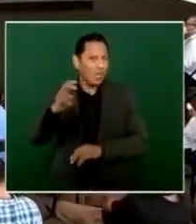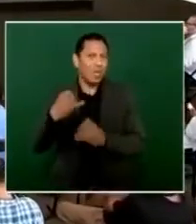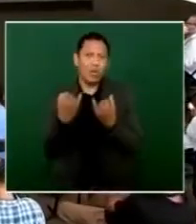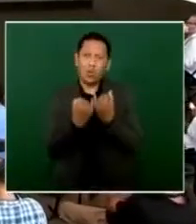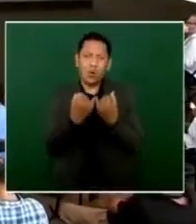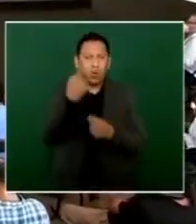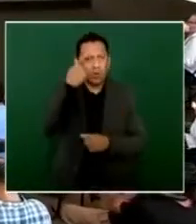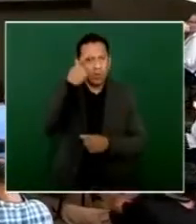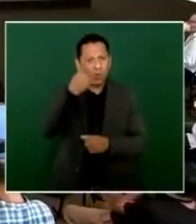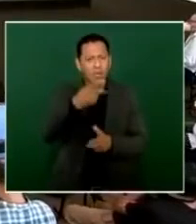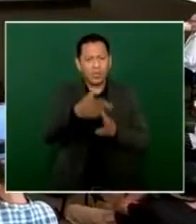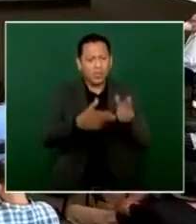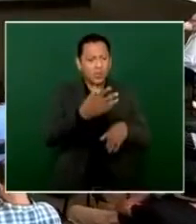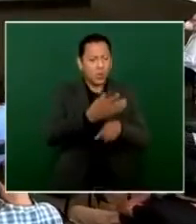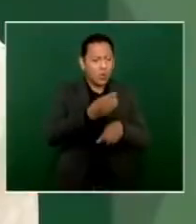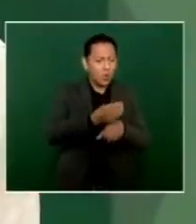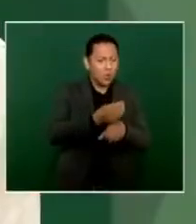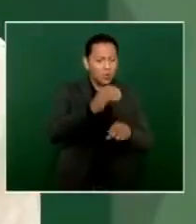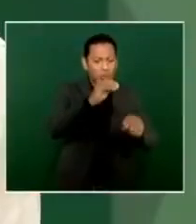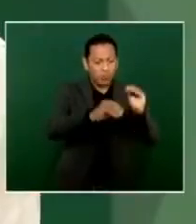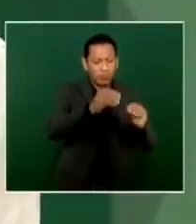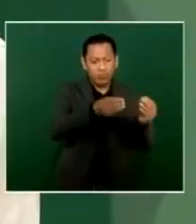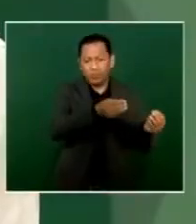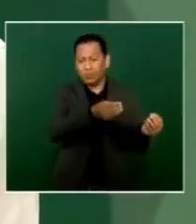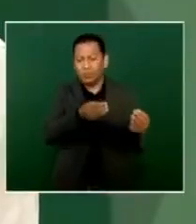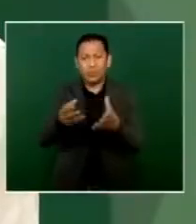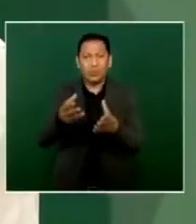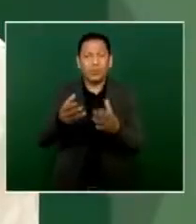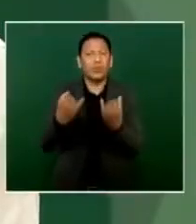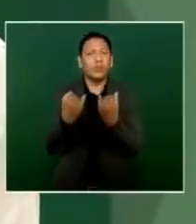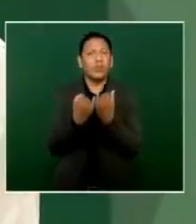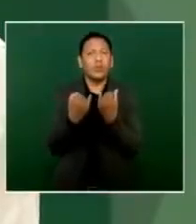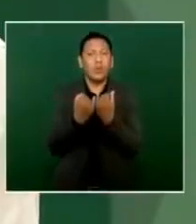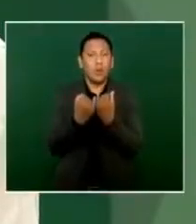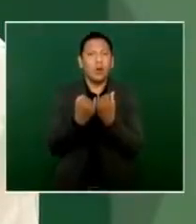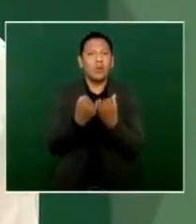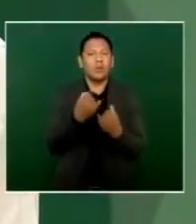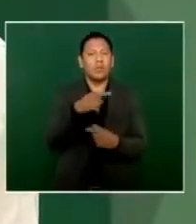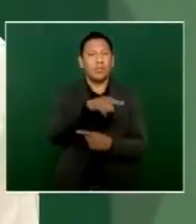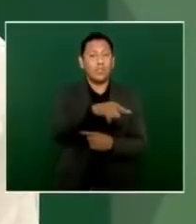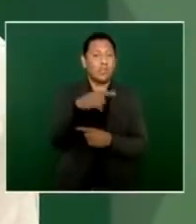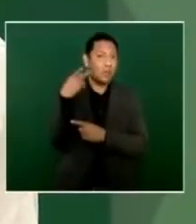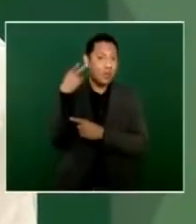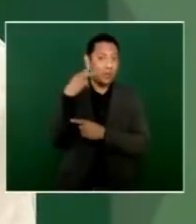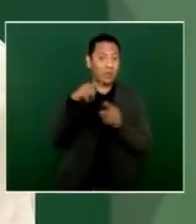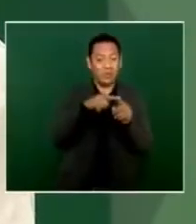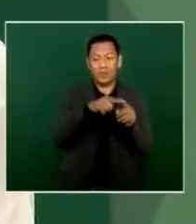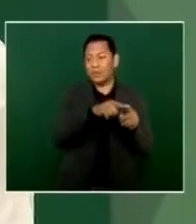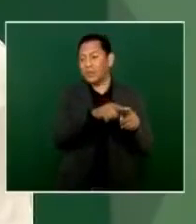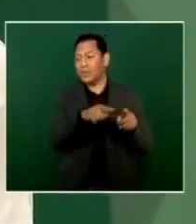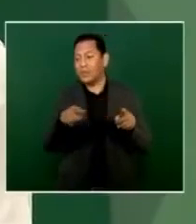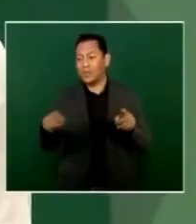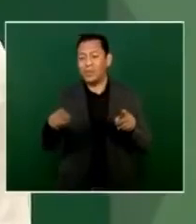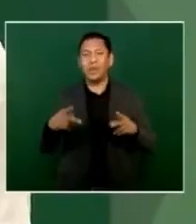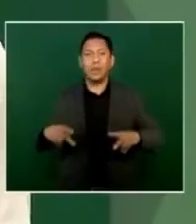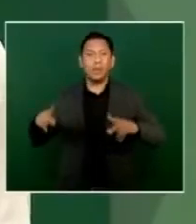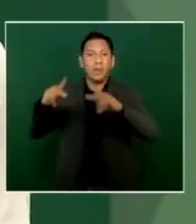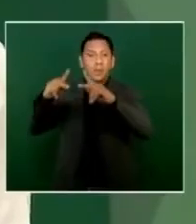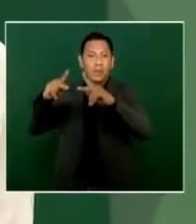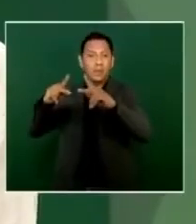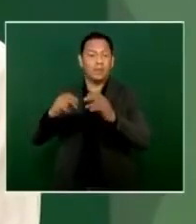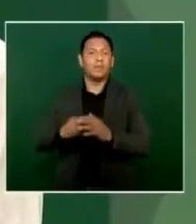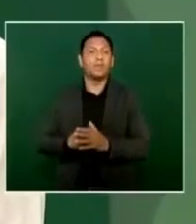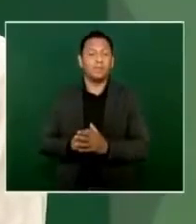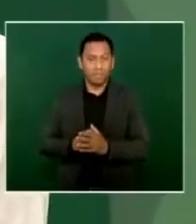de López Obrador al Parlamento Europeo, mientras que legisladores y gobernadores de Morena y partidos aliados manifestaron su